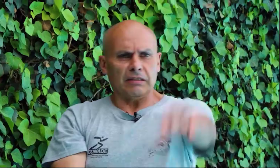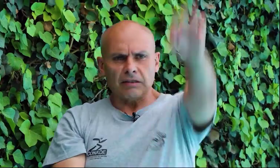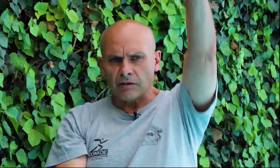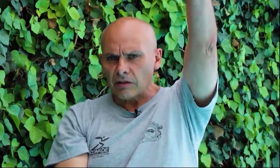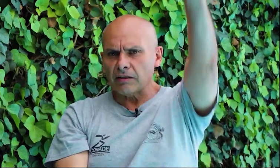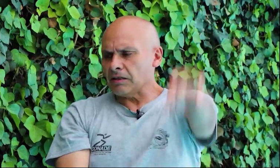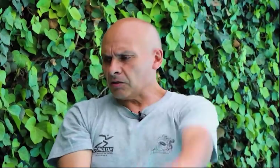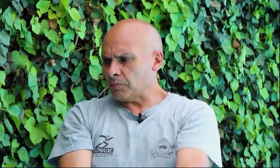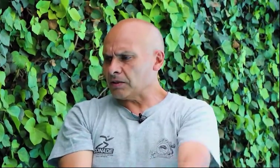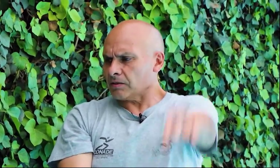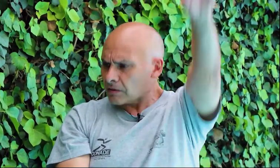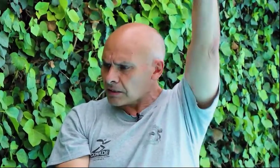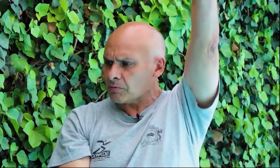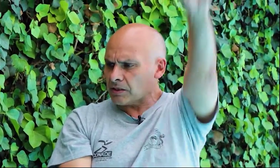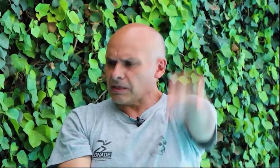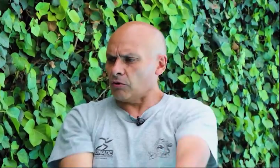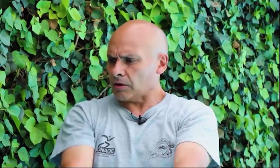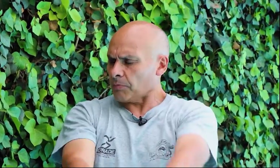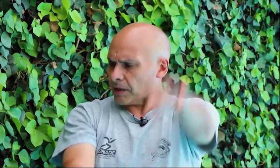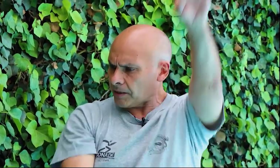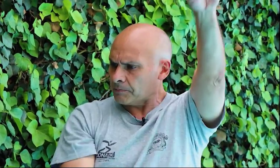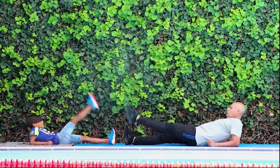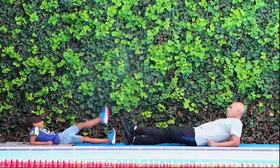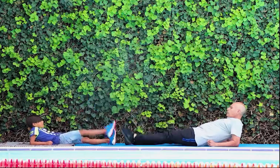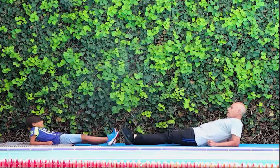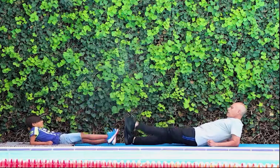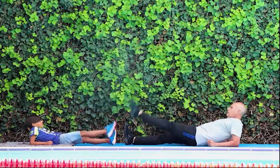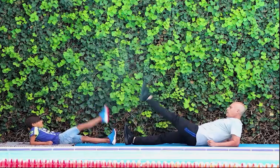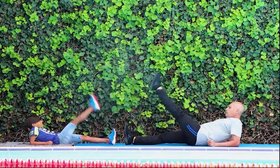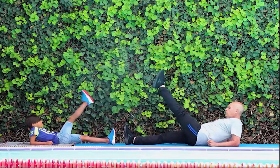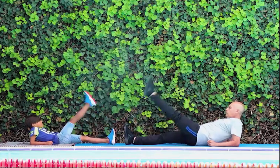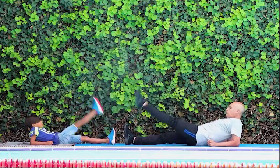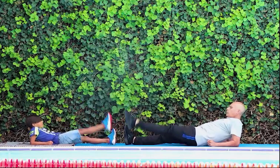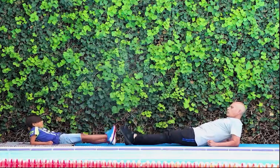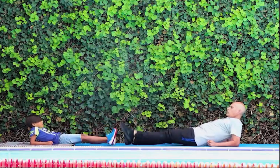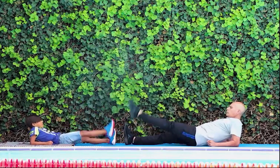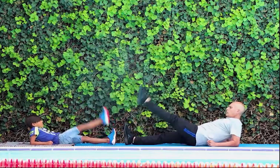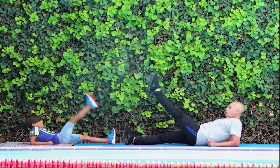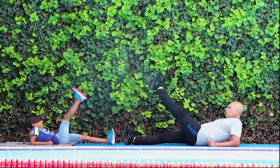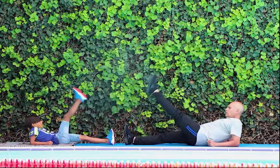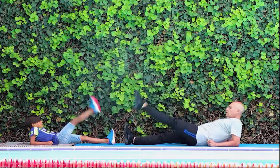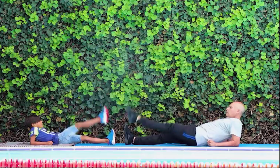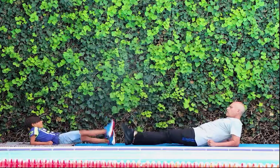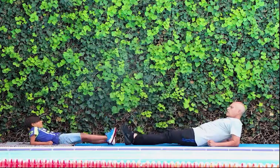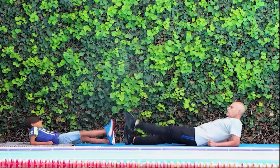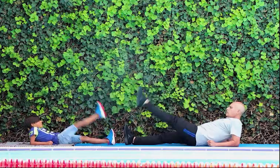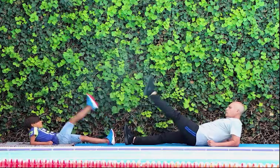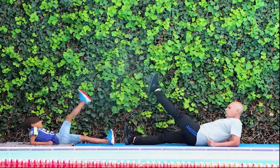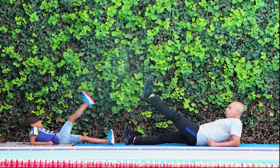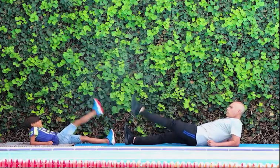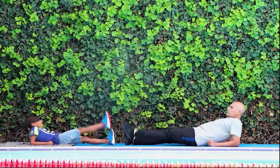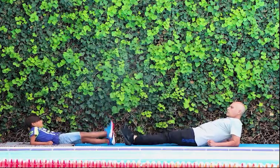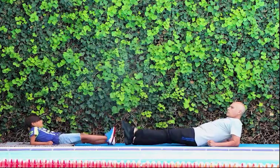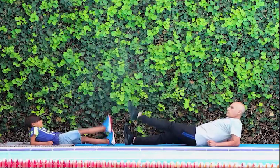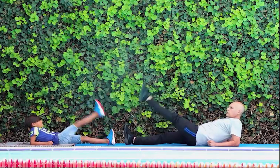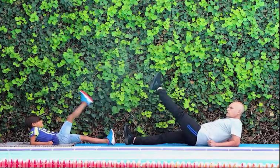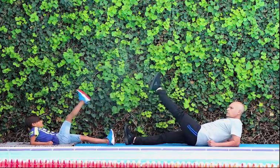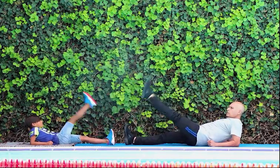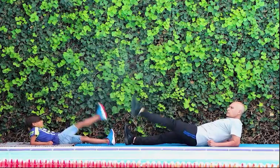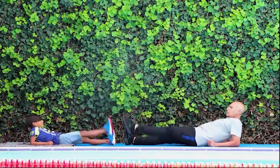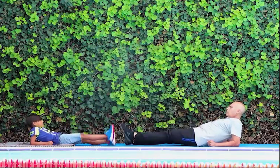después 10 veces la otra pierna. Una, dos, 3,